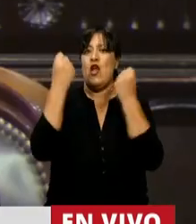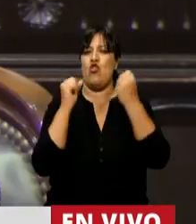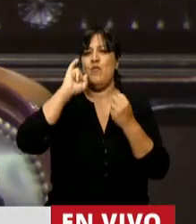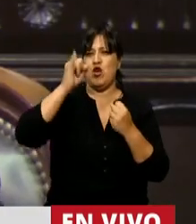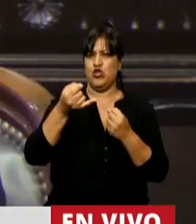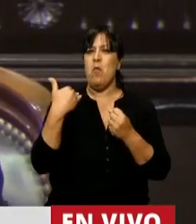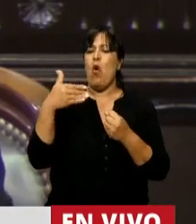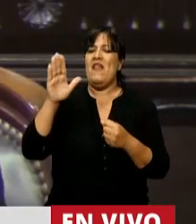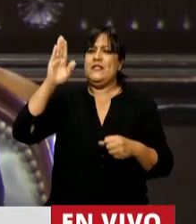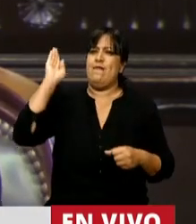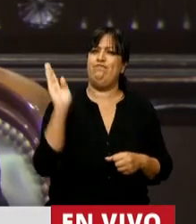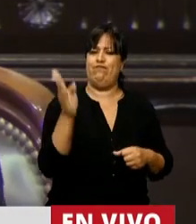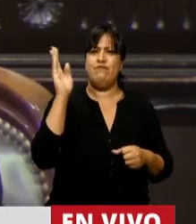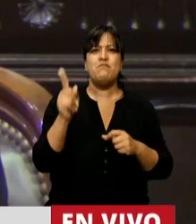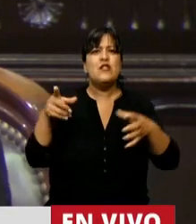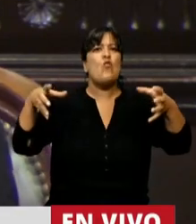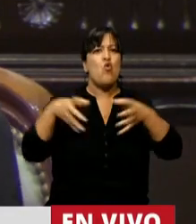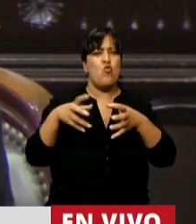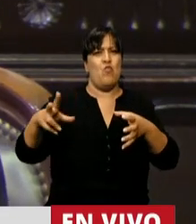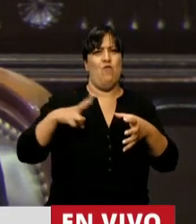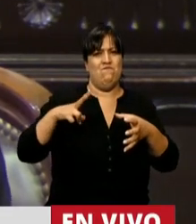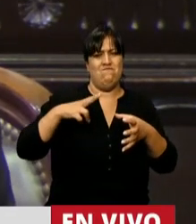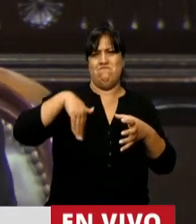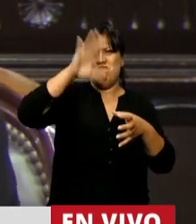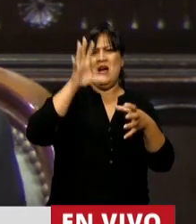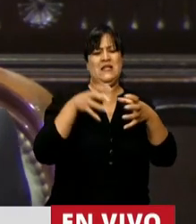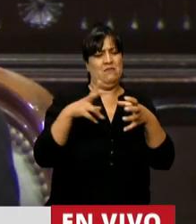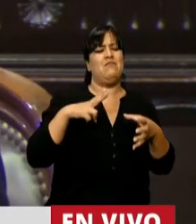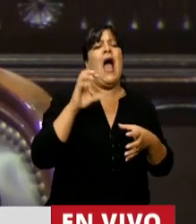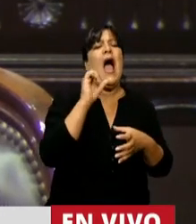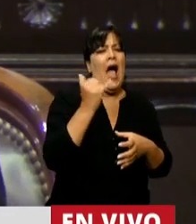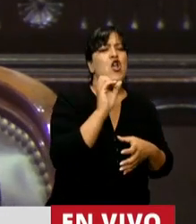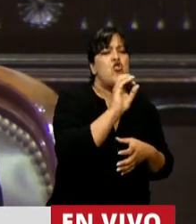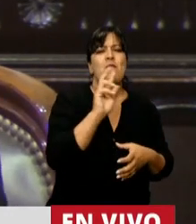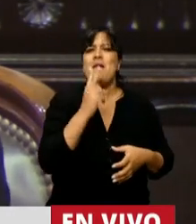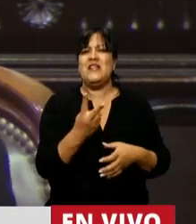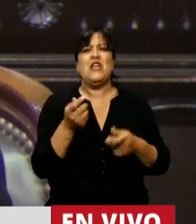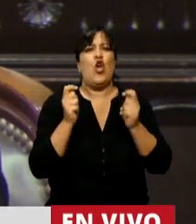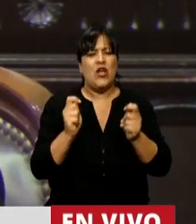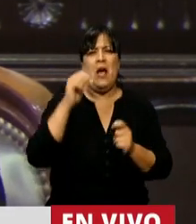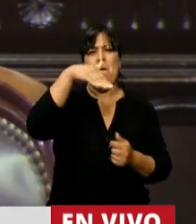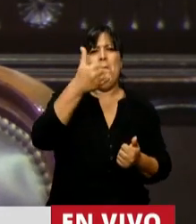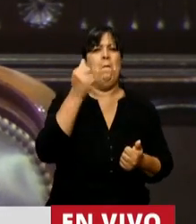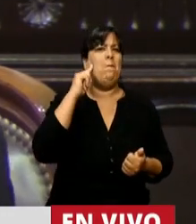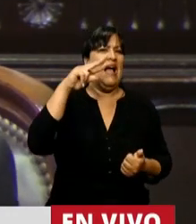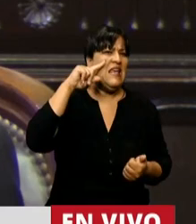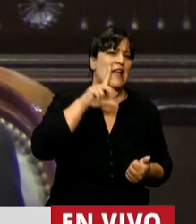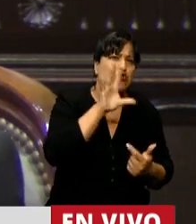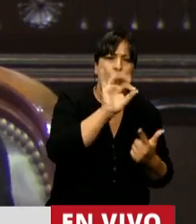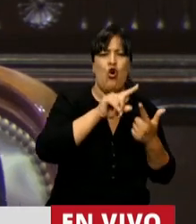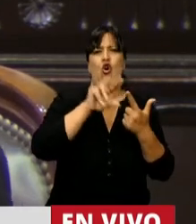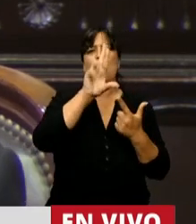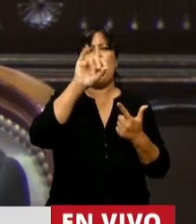el poder económico concentrado de este país que tiene nombre y apellido, Manieto,